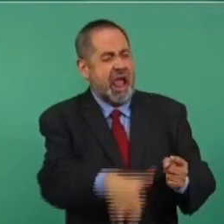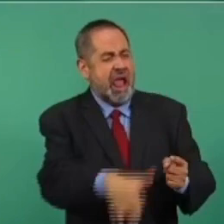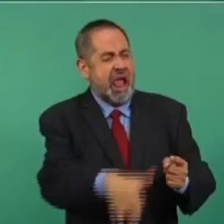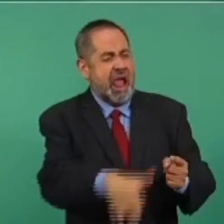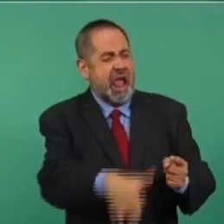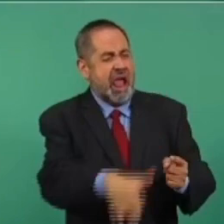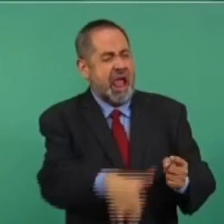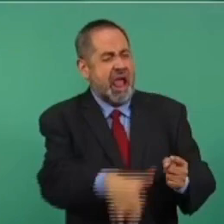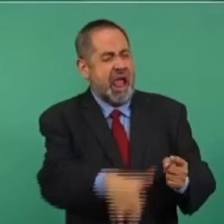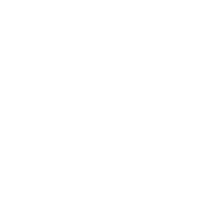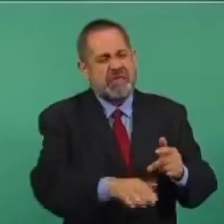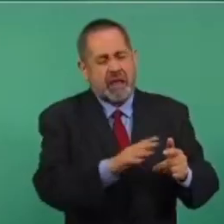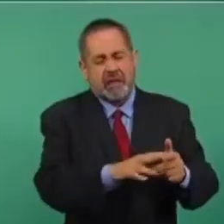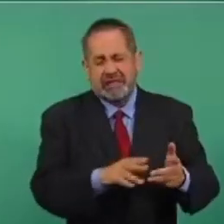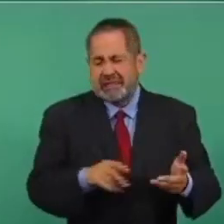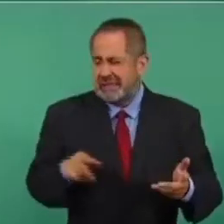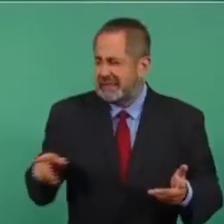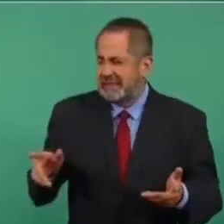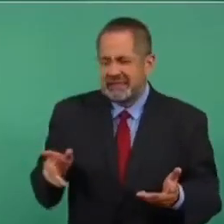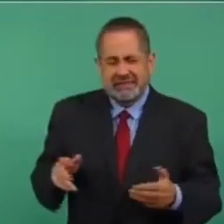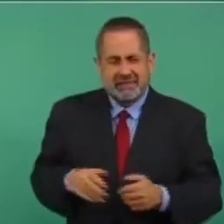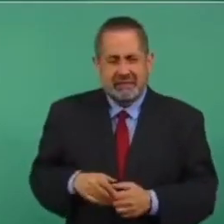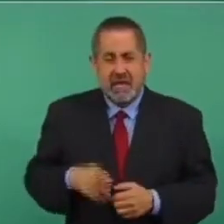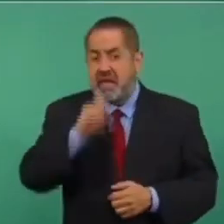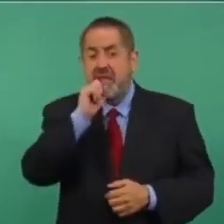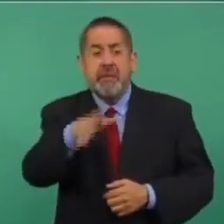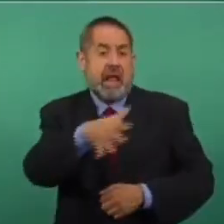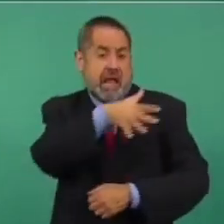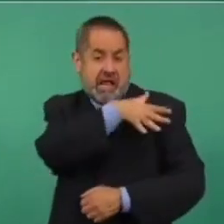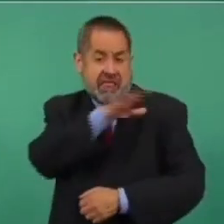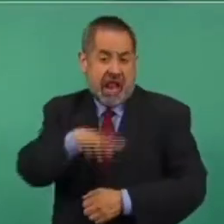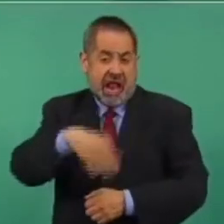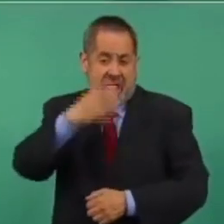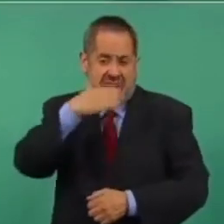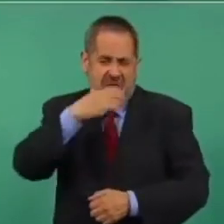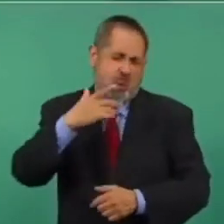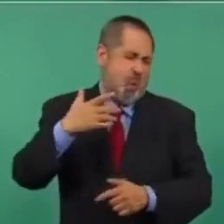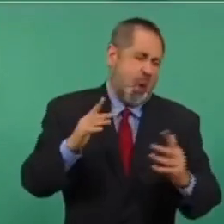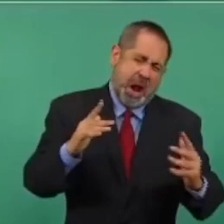Cárdenas también, muy grande.